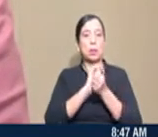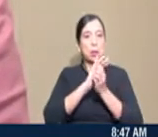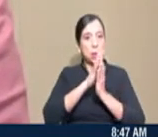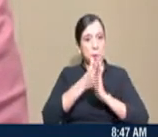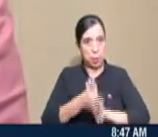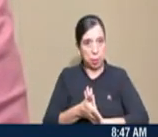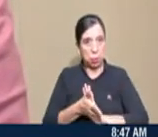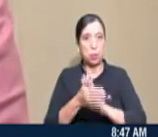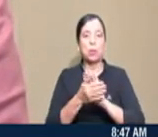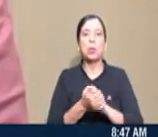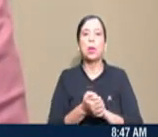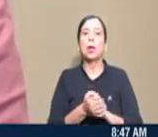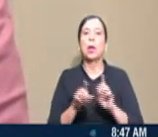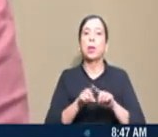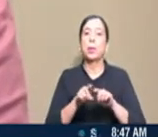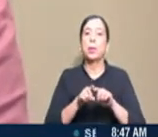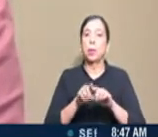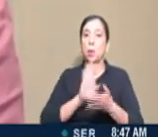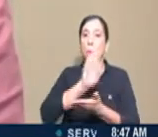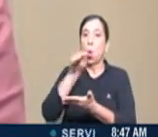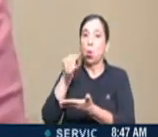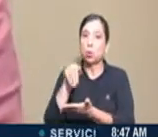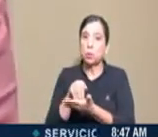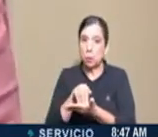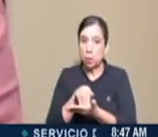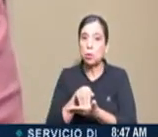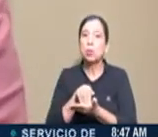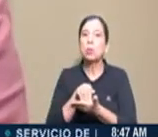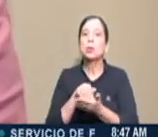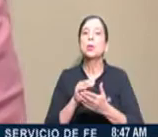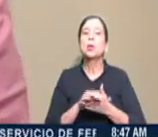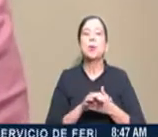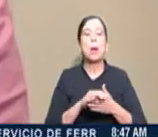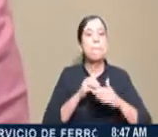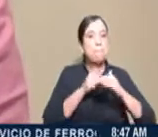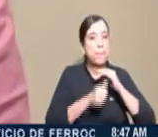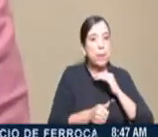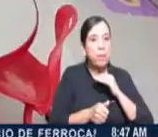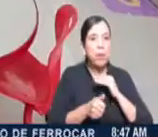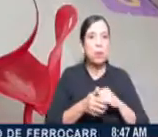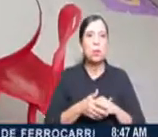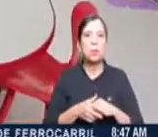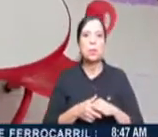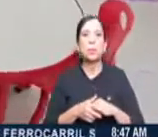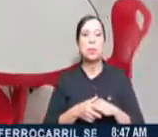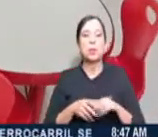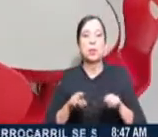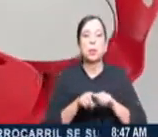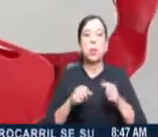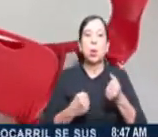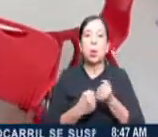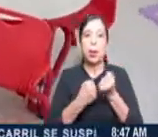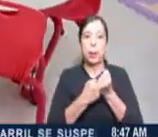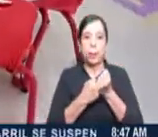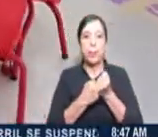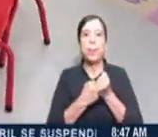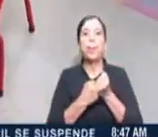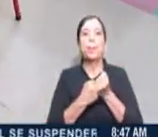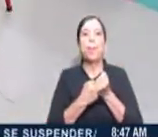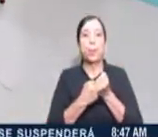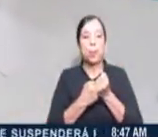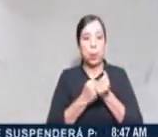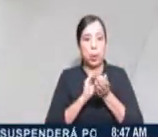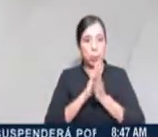esos hay otros CAIPIs que son pues privados, también con el apoyo del